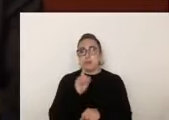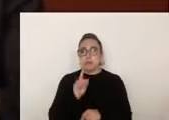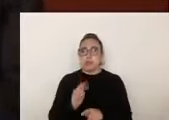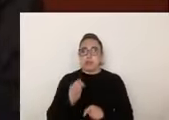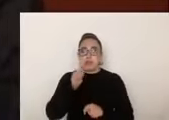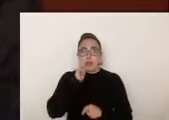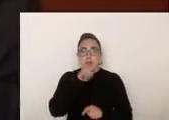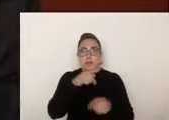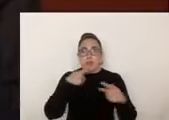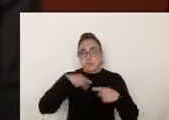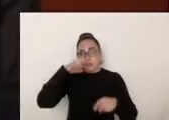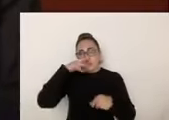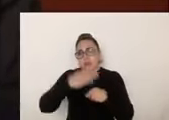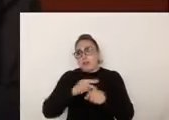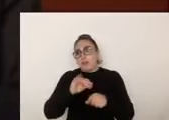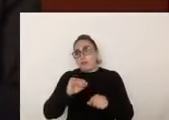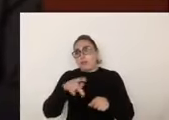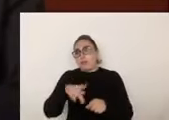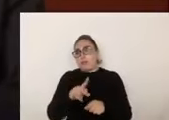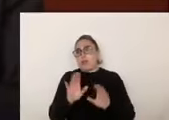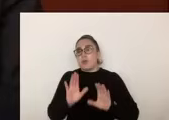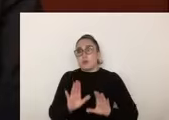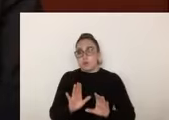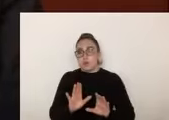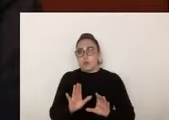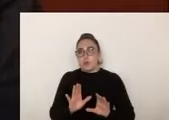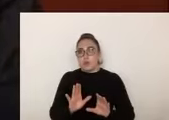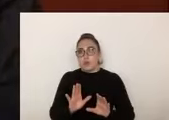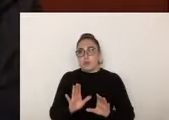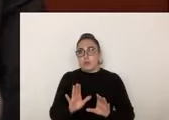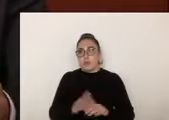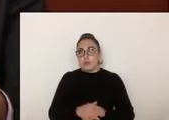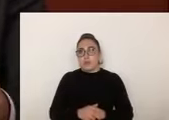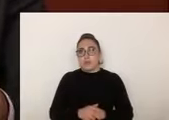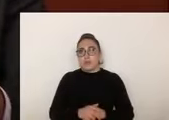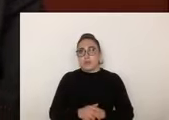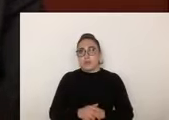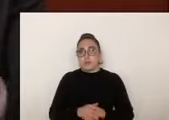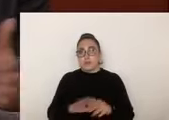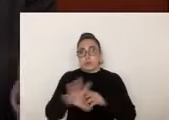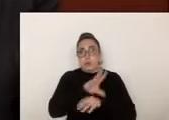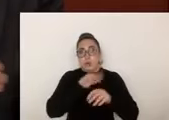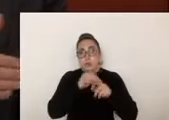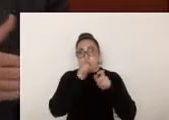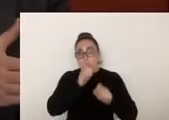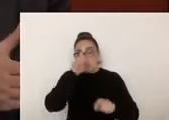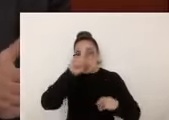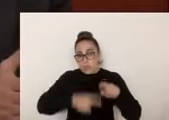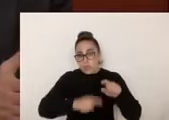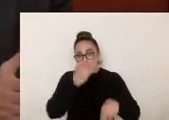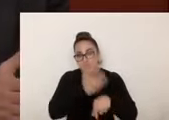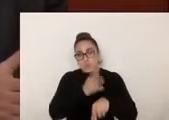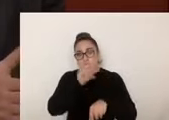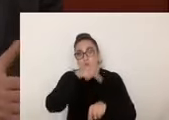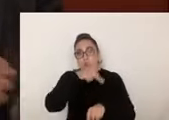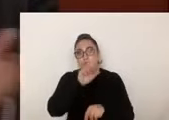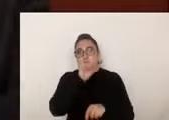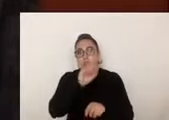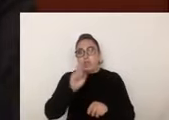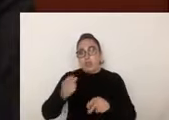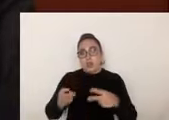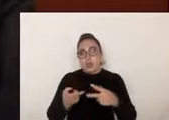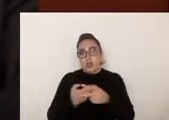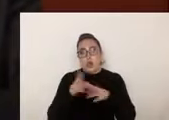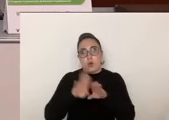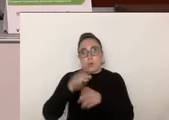responsabilidad. No llegó, pero hubo un momento, o sea, no le quitaron totalmente la pena, pero sí que le bajaron de asesinato en primer grado a